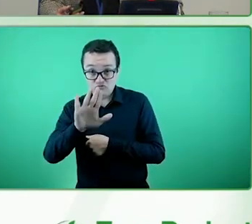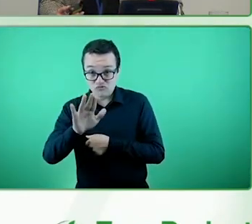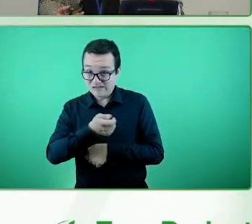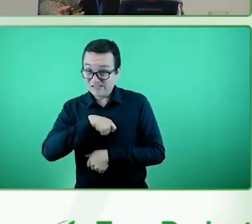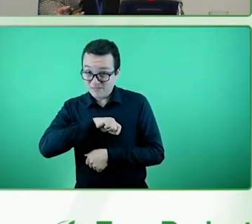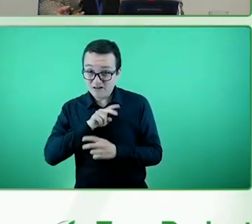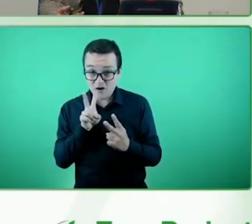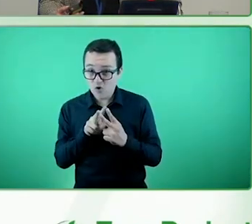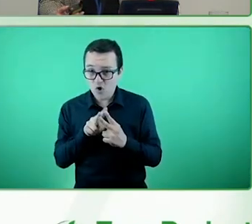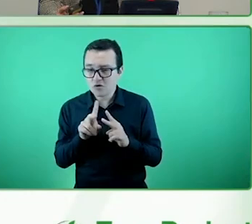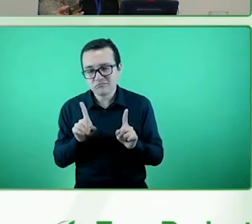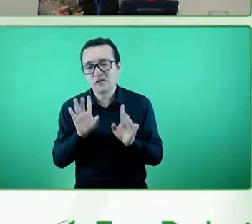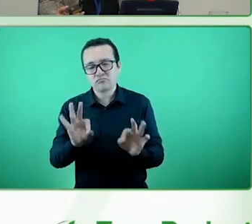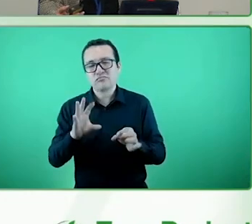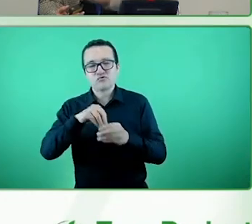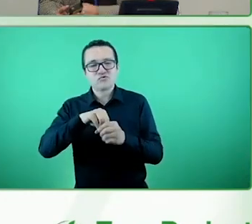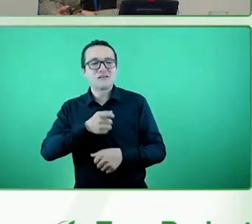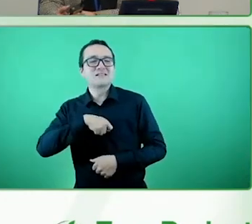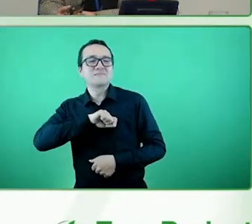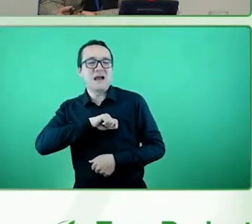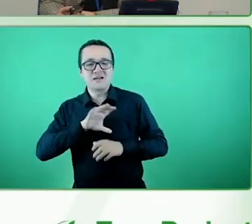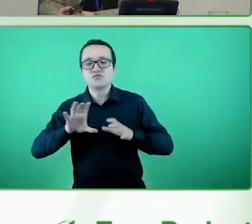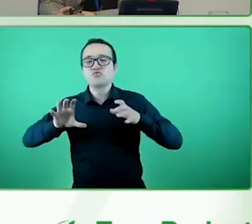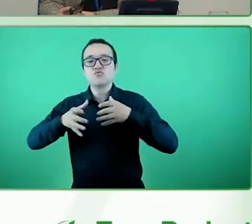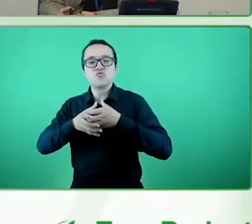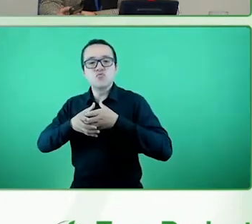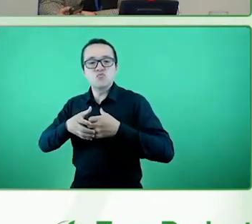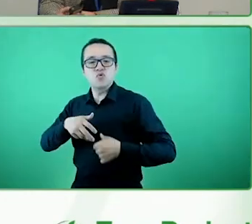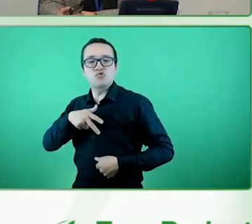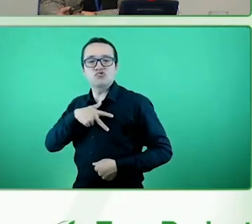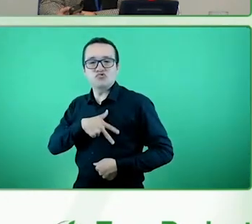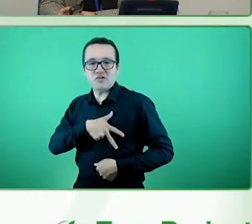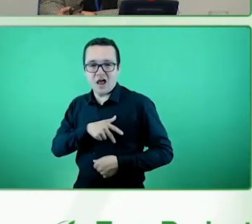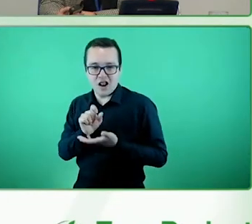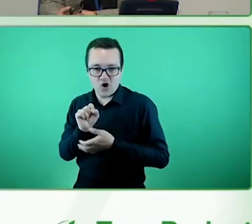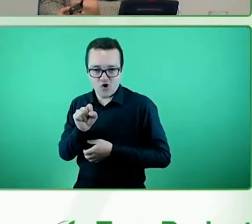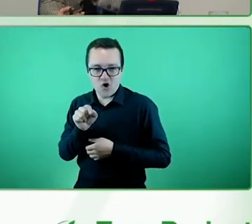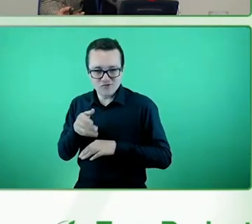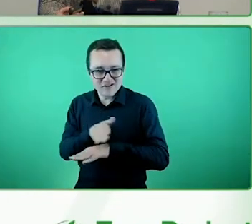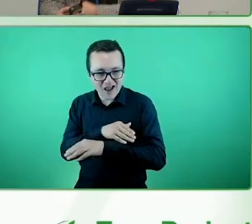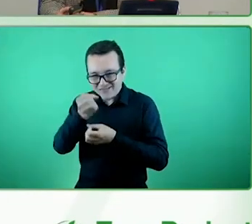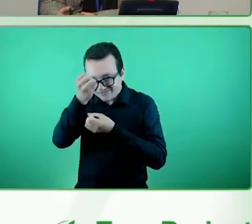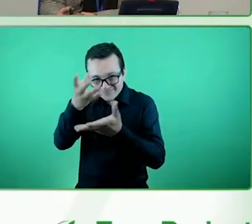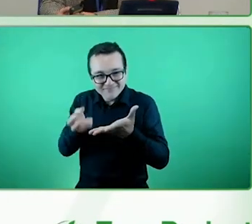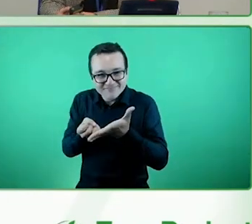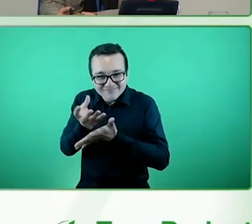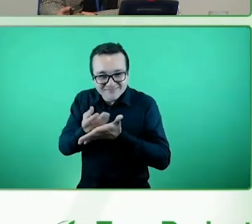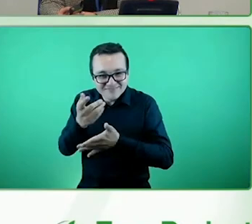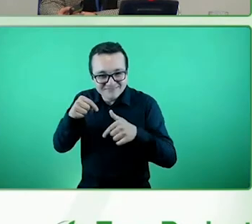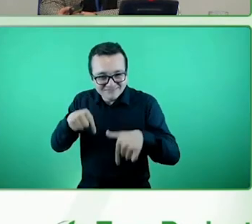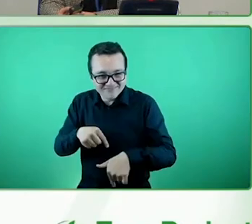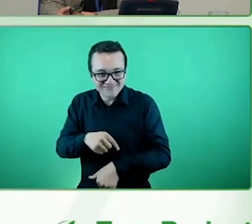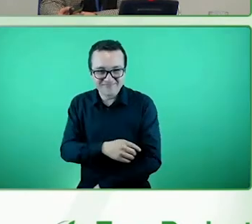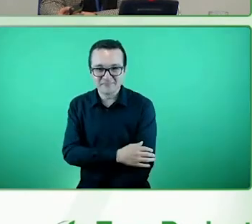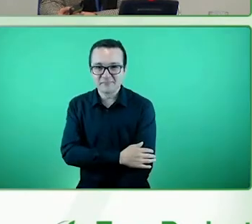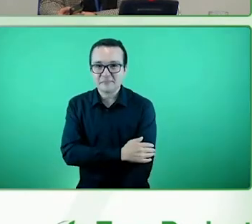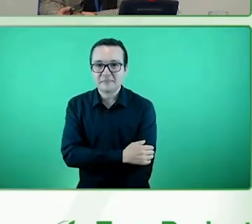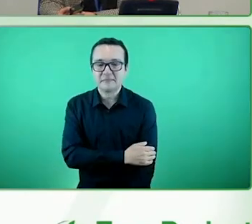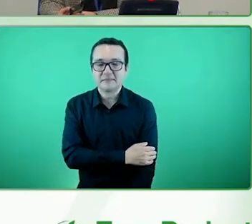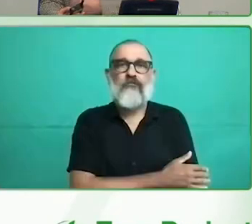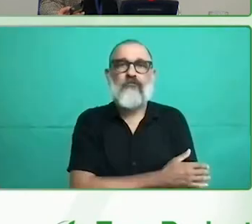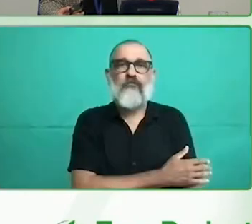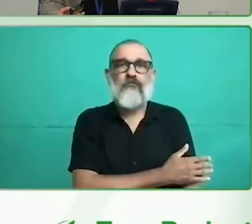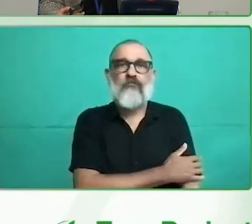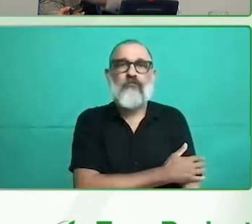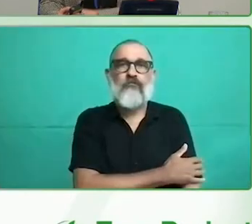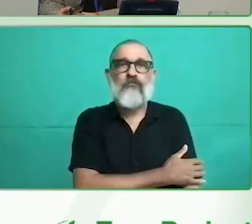Grupo Social 11, del que ya se habrá oído hablar aquí, porque colabora con la Fundación Descúbreme